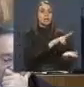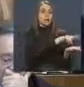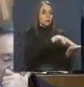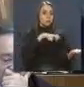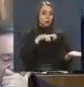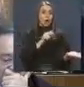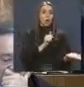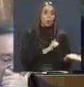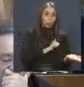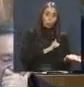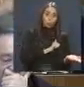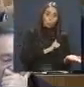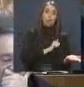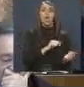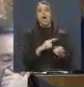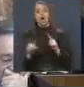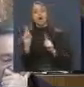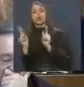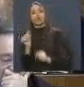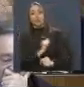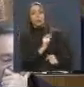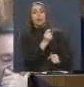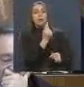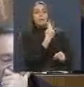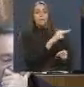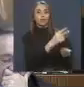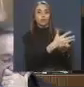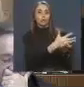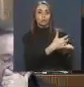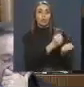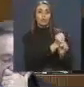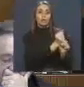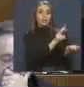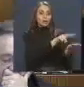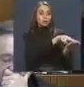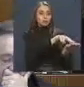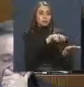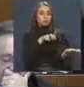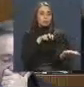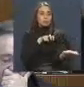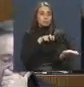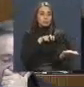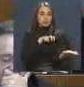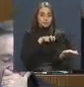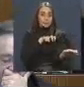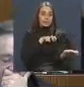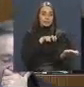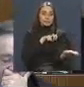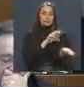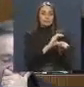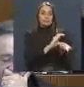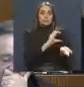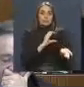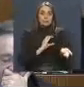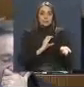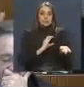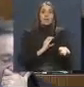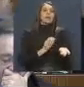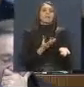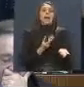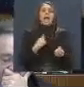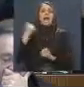cumplen y no pagan a tiempo o reciben lo que el trabajador deja allí para el efecto